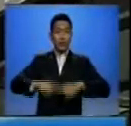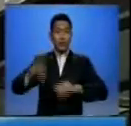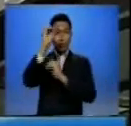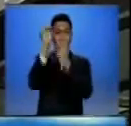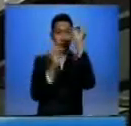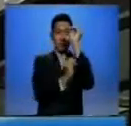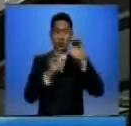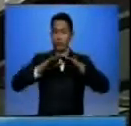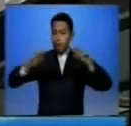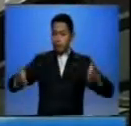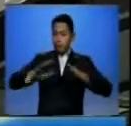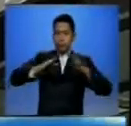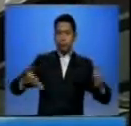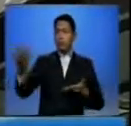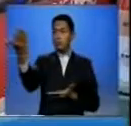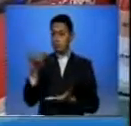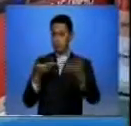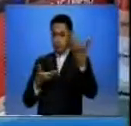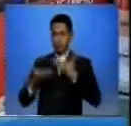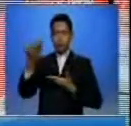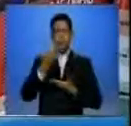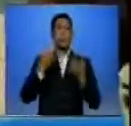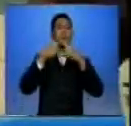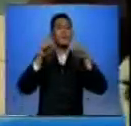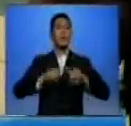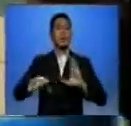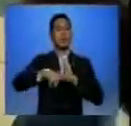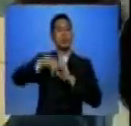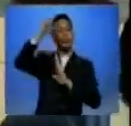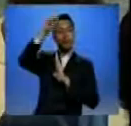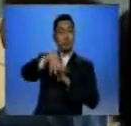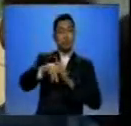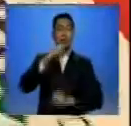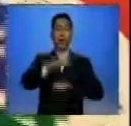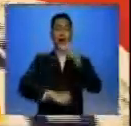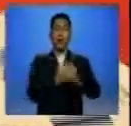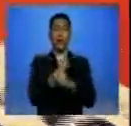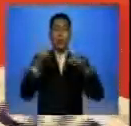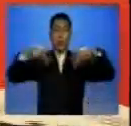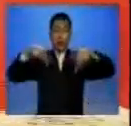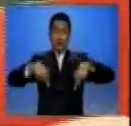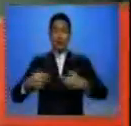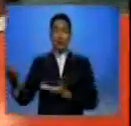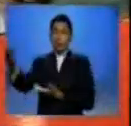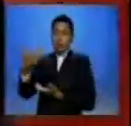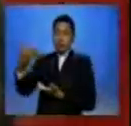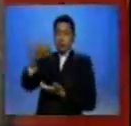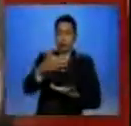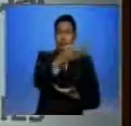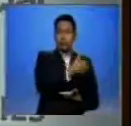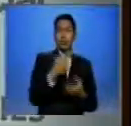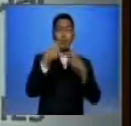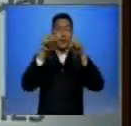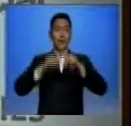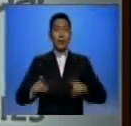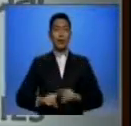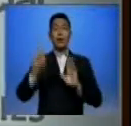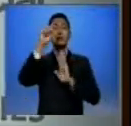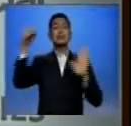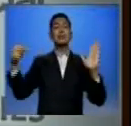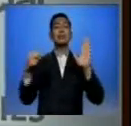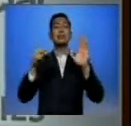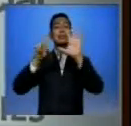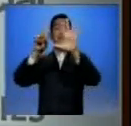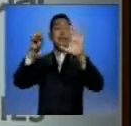organismos del sector público se estima que este año las colaboraciones recogidas lleguen a casi 6 mil 500 niños